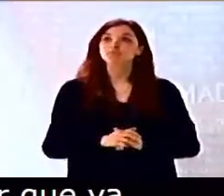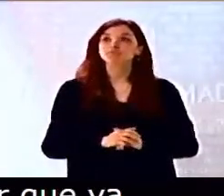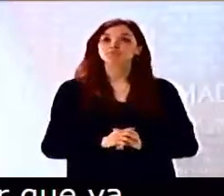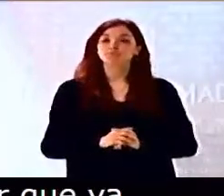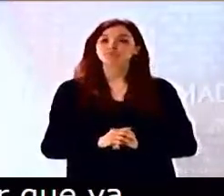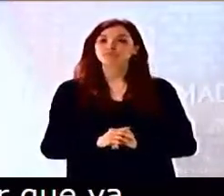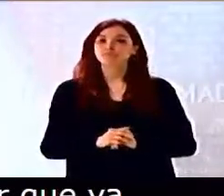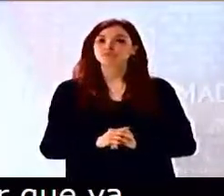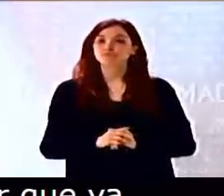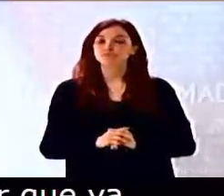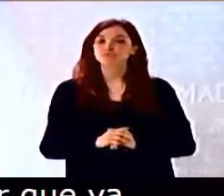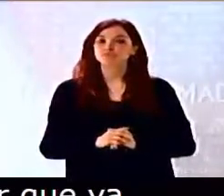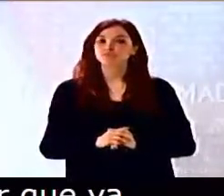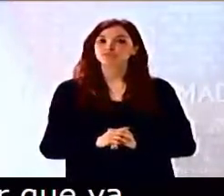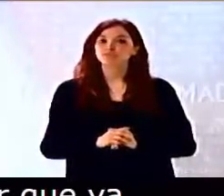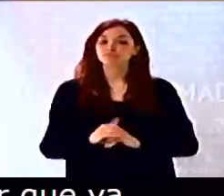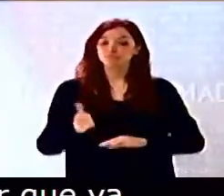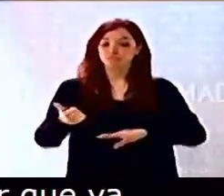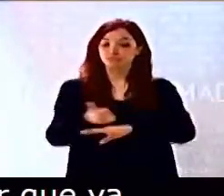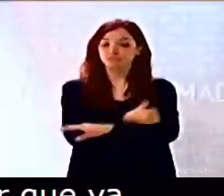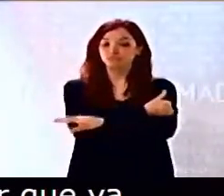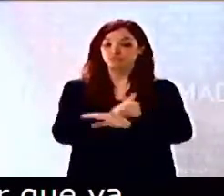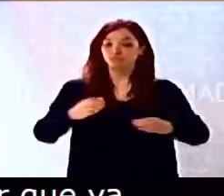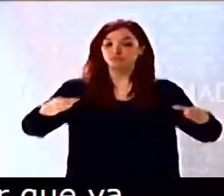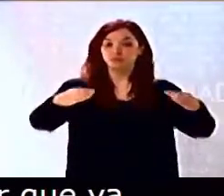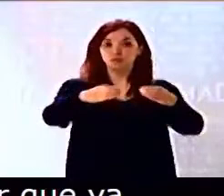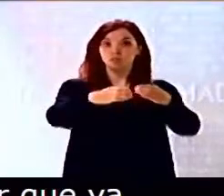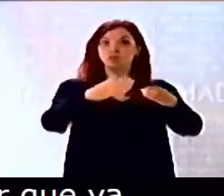del total de la población